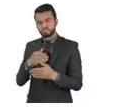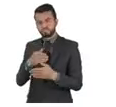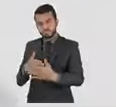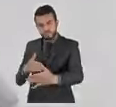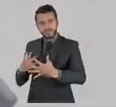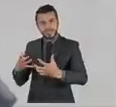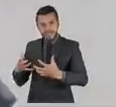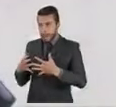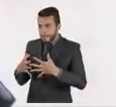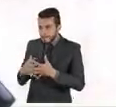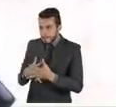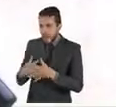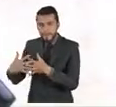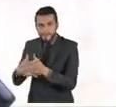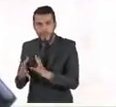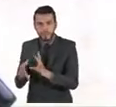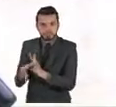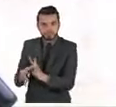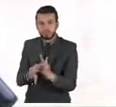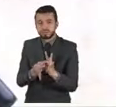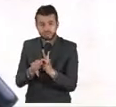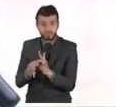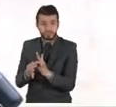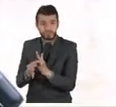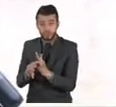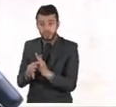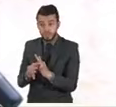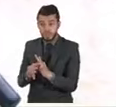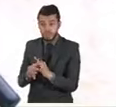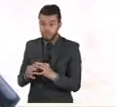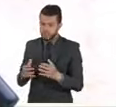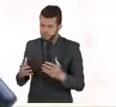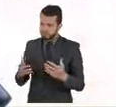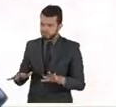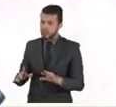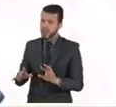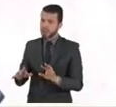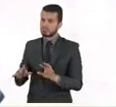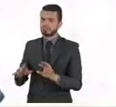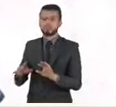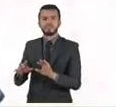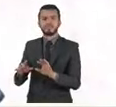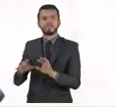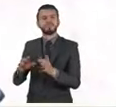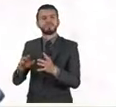articulación con estas discusiones, lo que estamos escuchando desde las diferentes